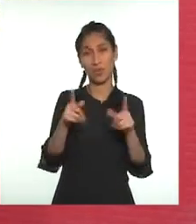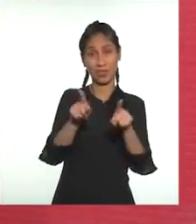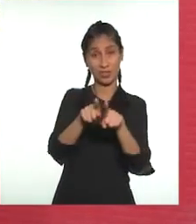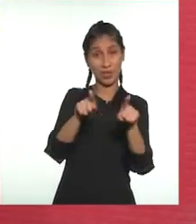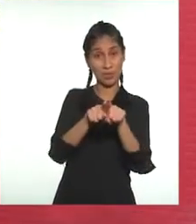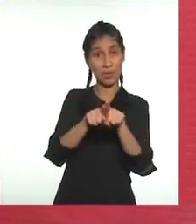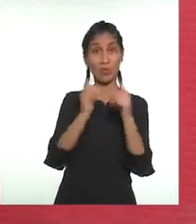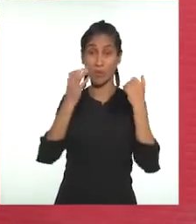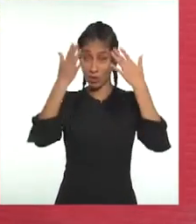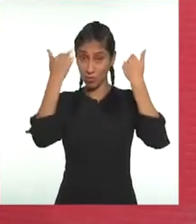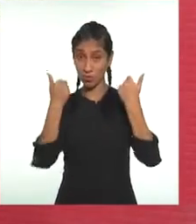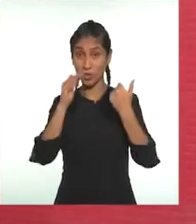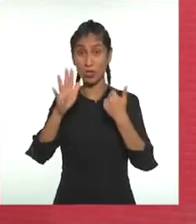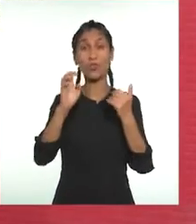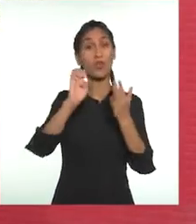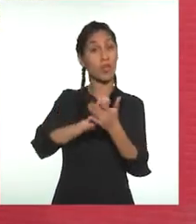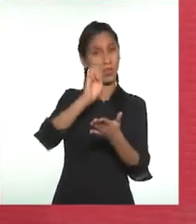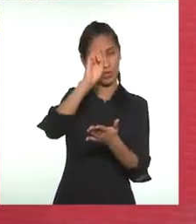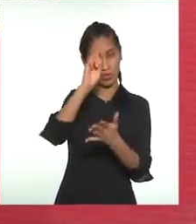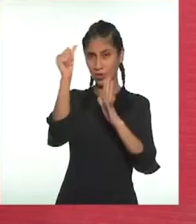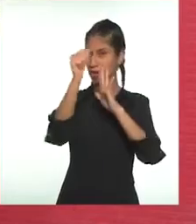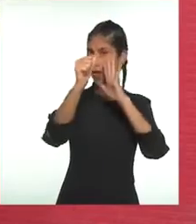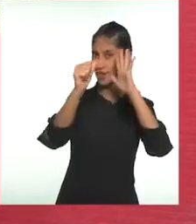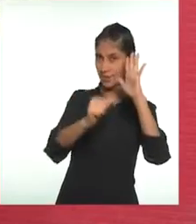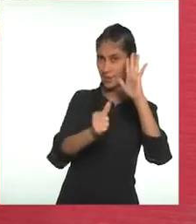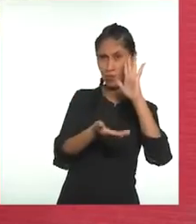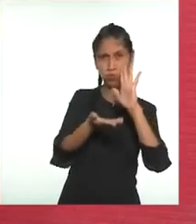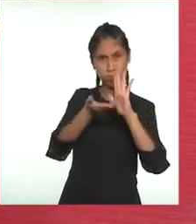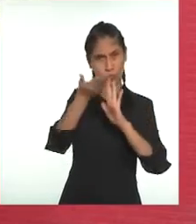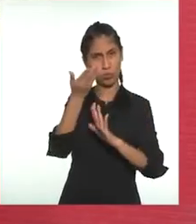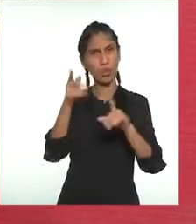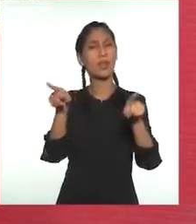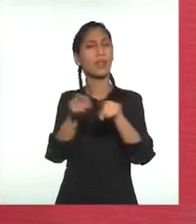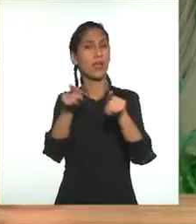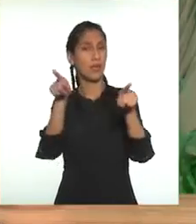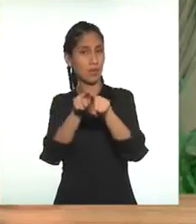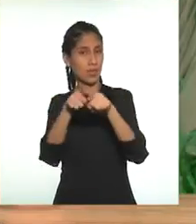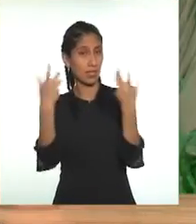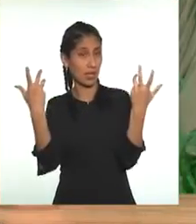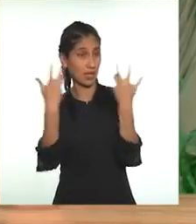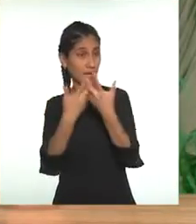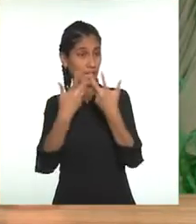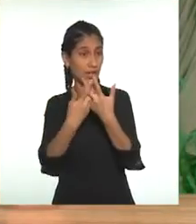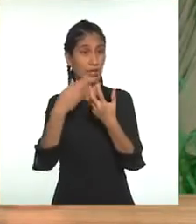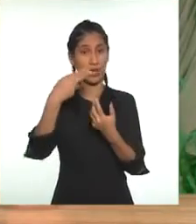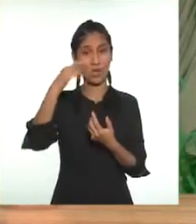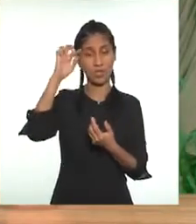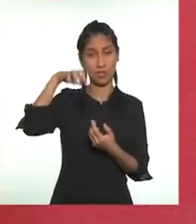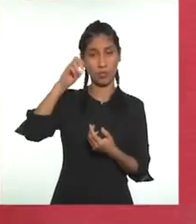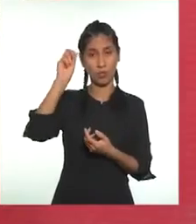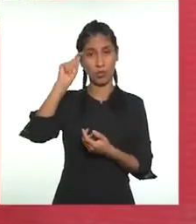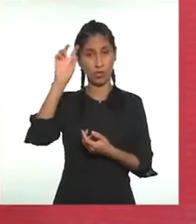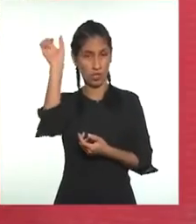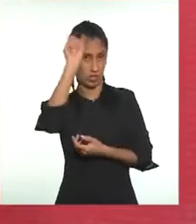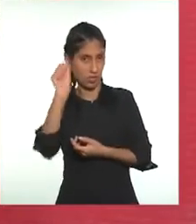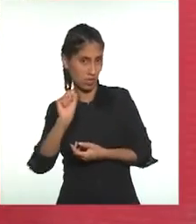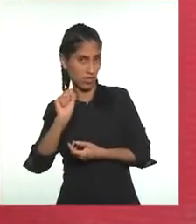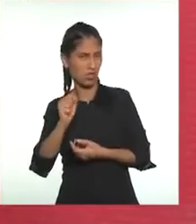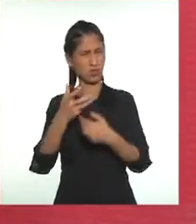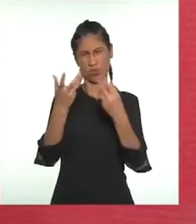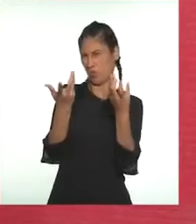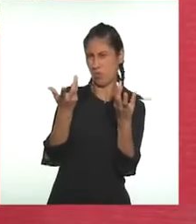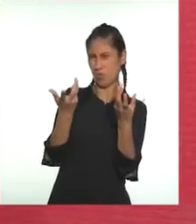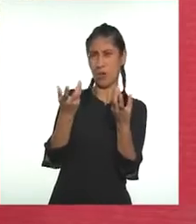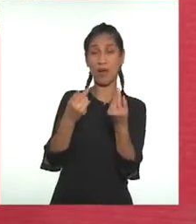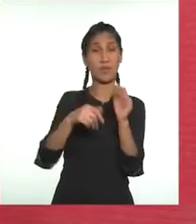las mujeres crece conforme crece la equidad, también se cumple la hipótesis inversa. ¿Qué quieres decir? Que